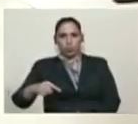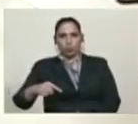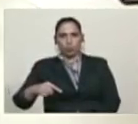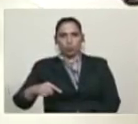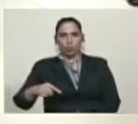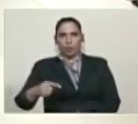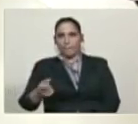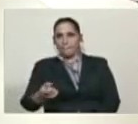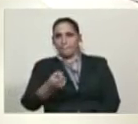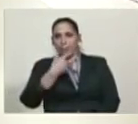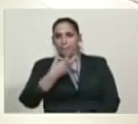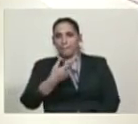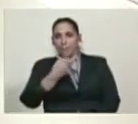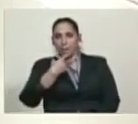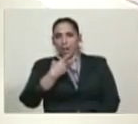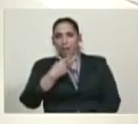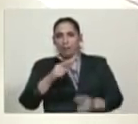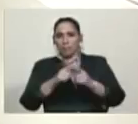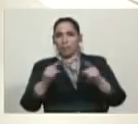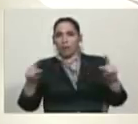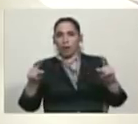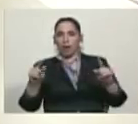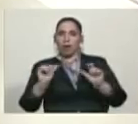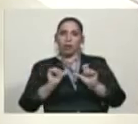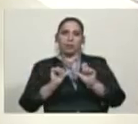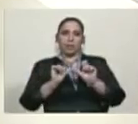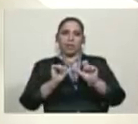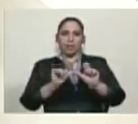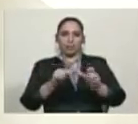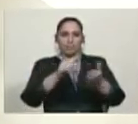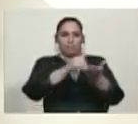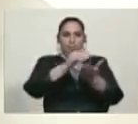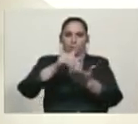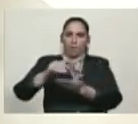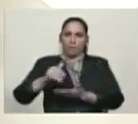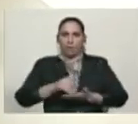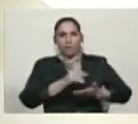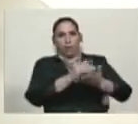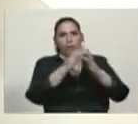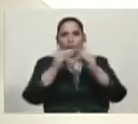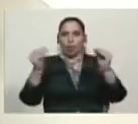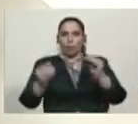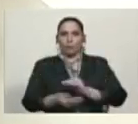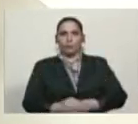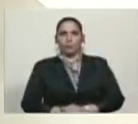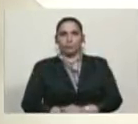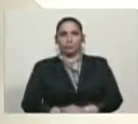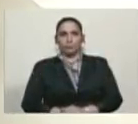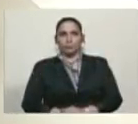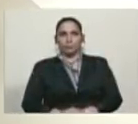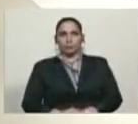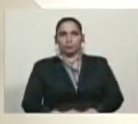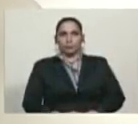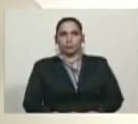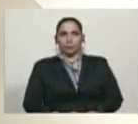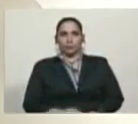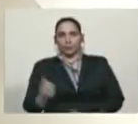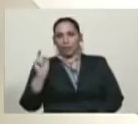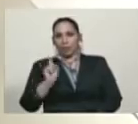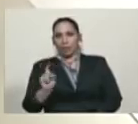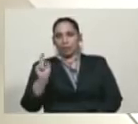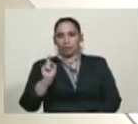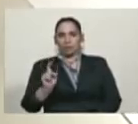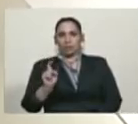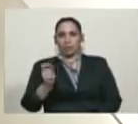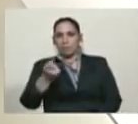medicamentos para seguir equipando todo lo que tiene que ver con las necesidades de